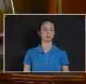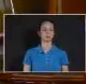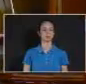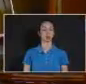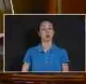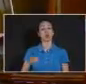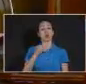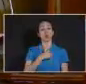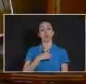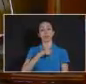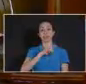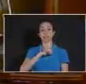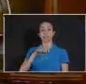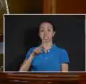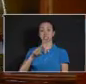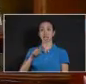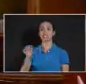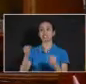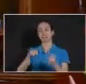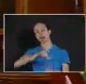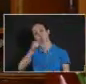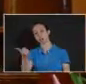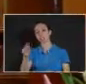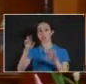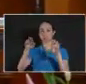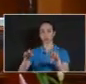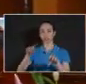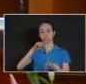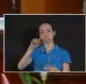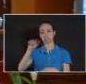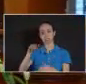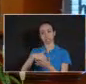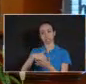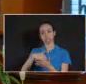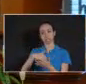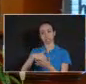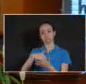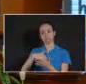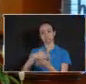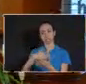¿O quiere ser tropezadero? Bueno, entonces guárdese.